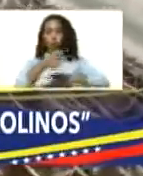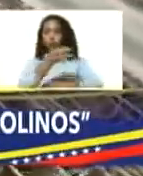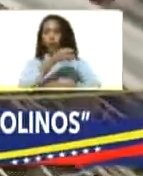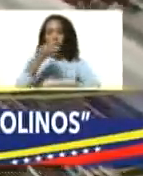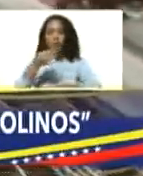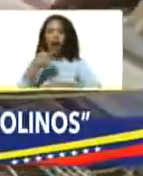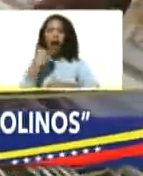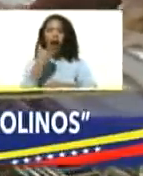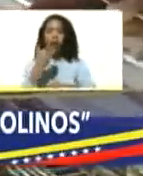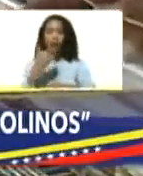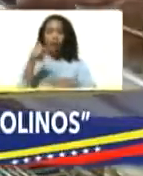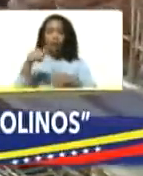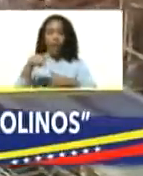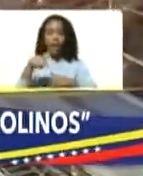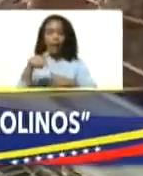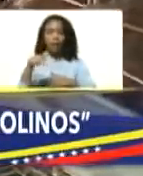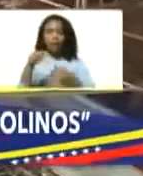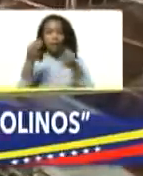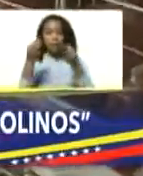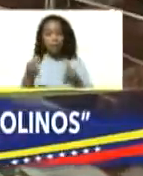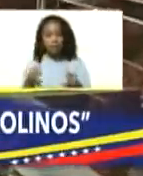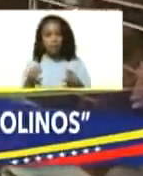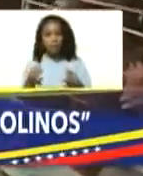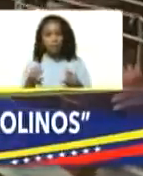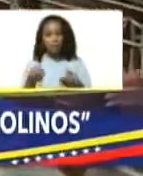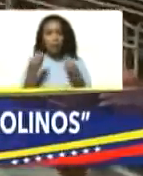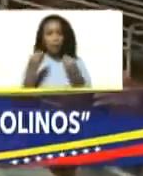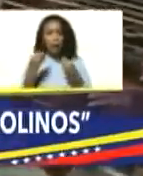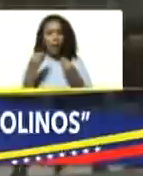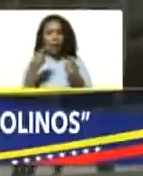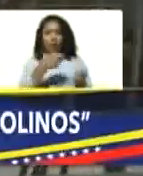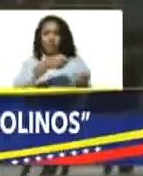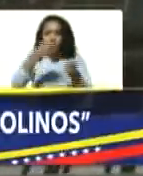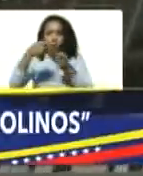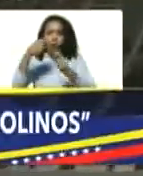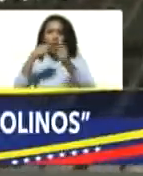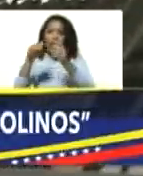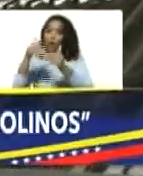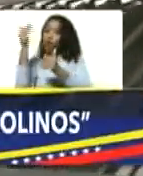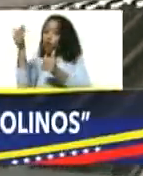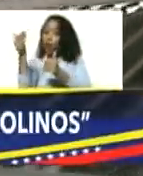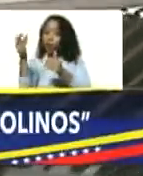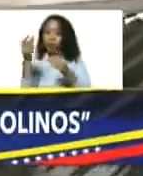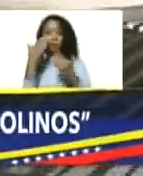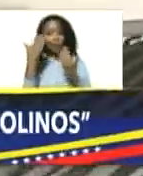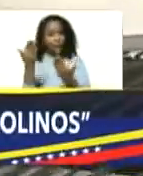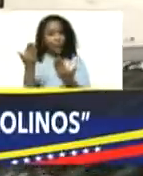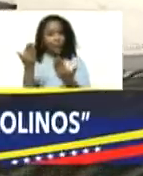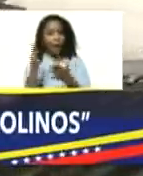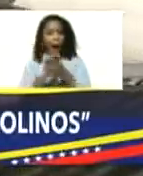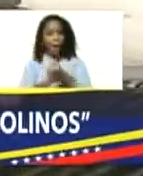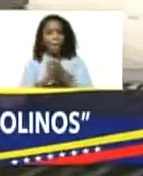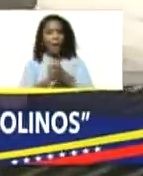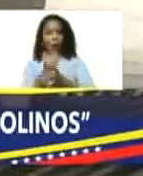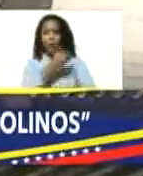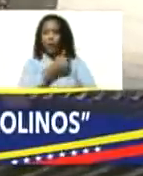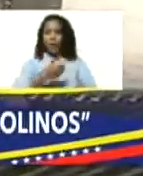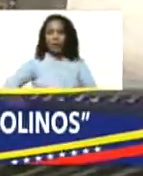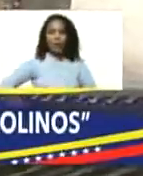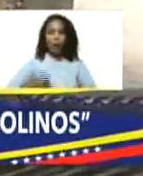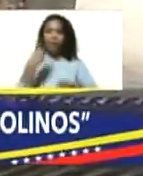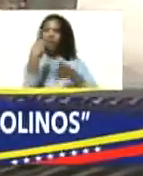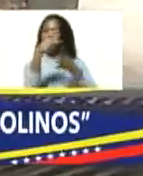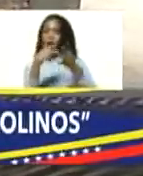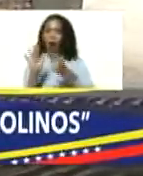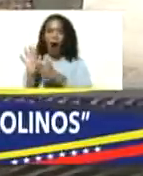de extraordinaria calidad para la exportación fíjese camarada presidente varios